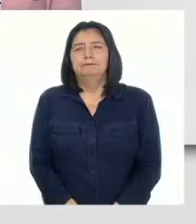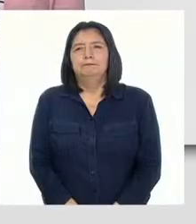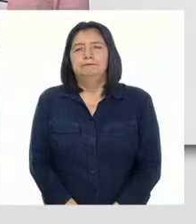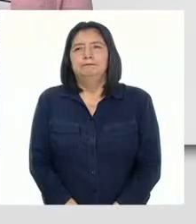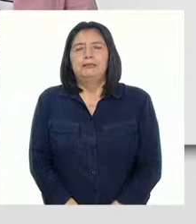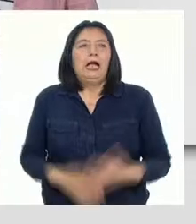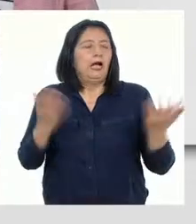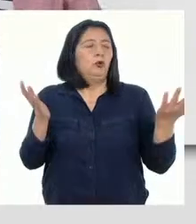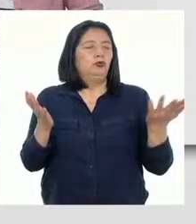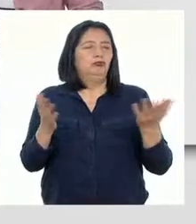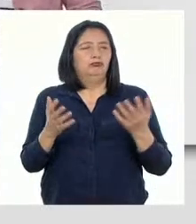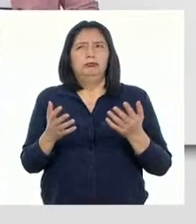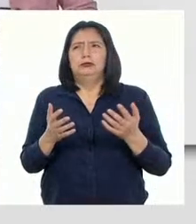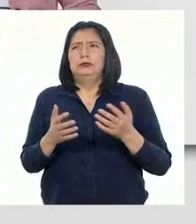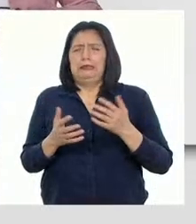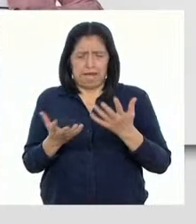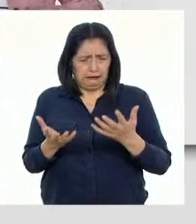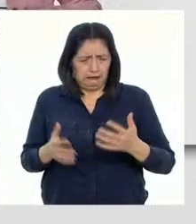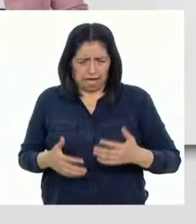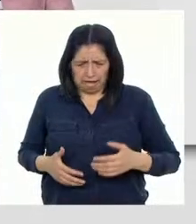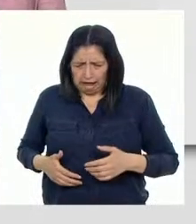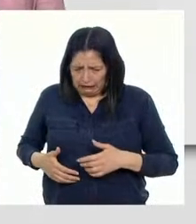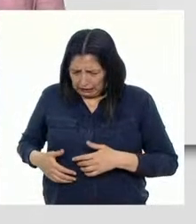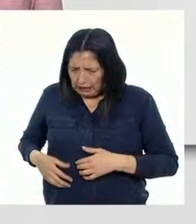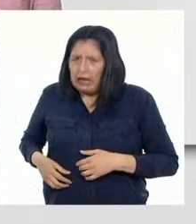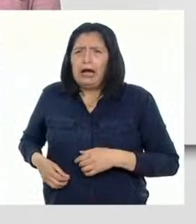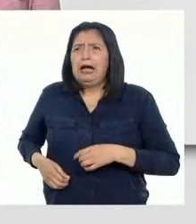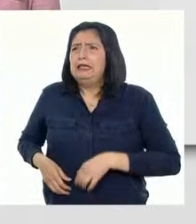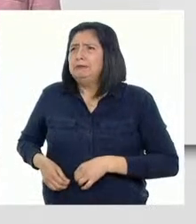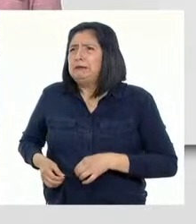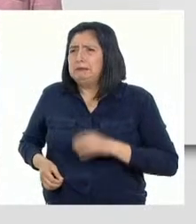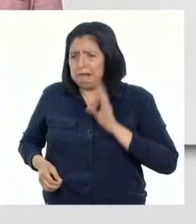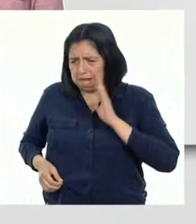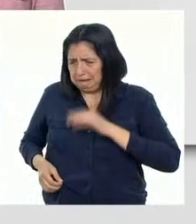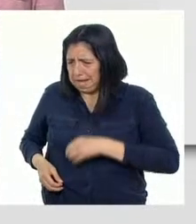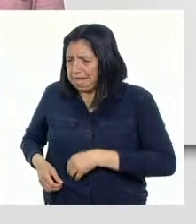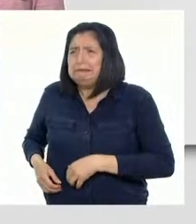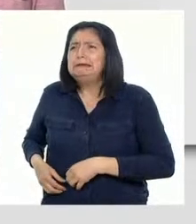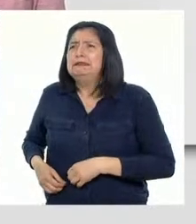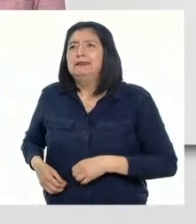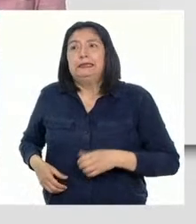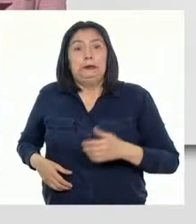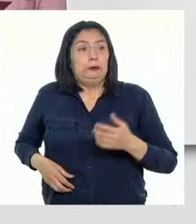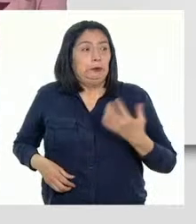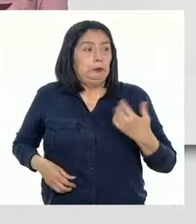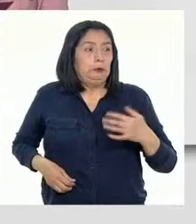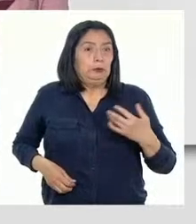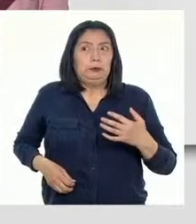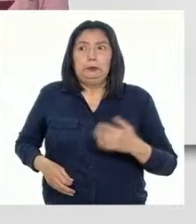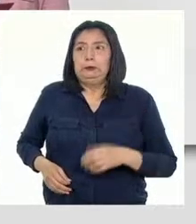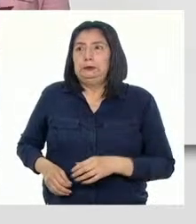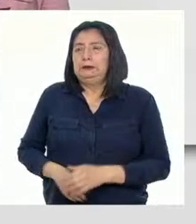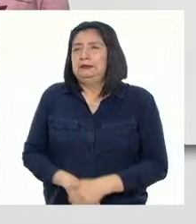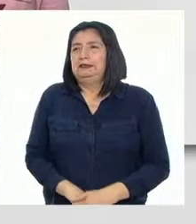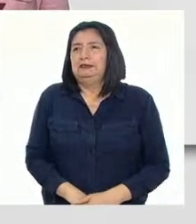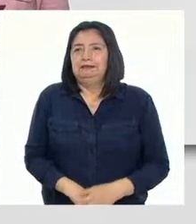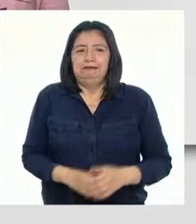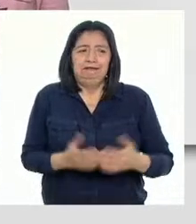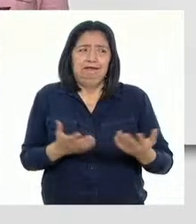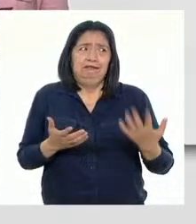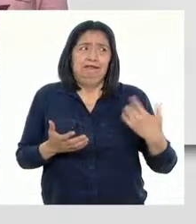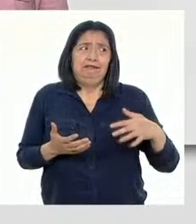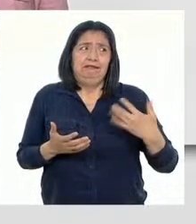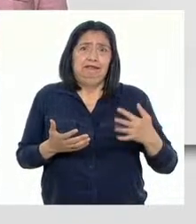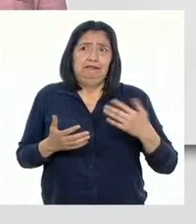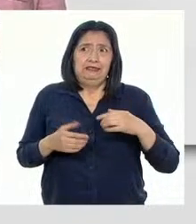Ahora. ¡Ay! Me manché el polo. Oh, oh. Estoy